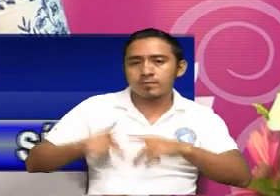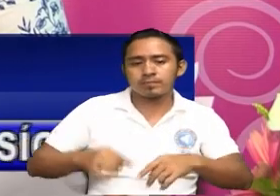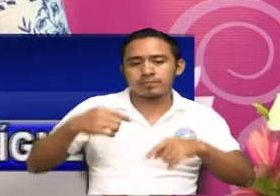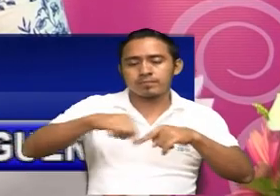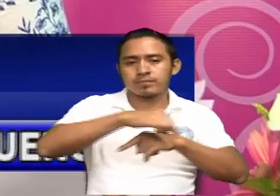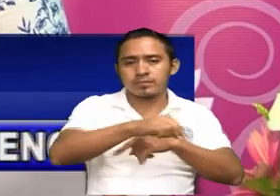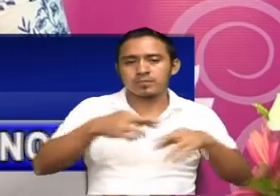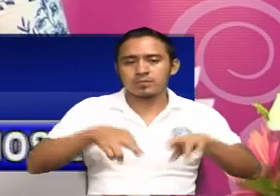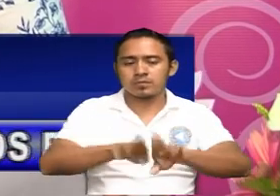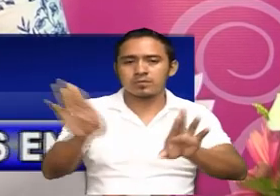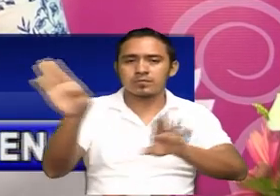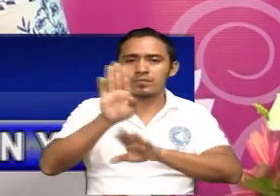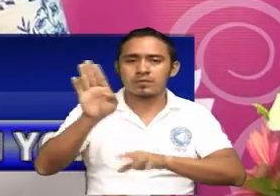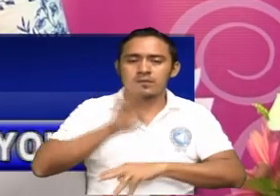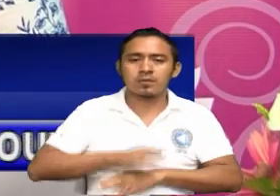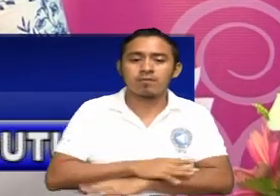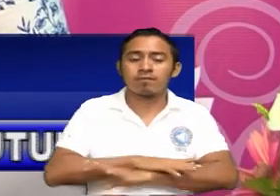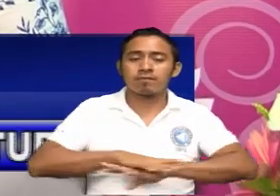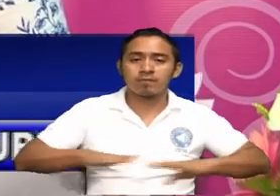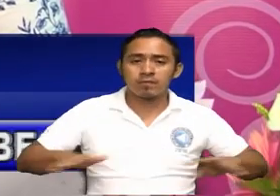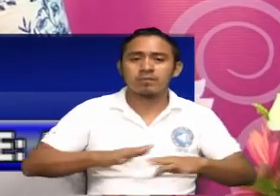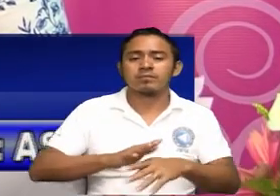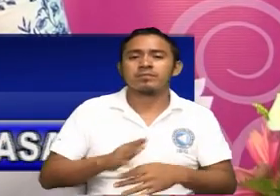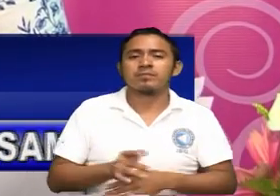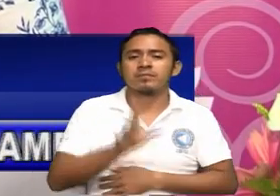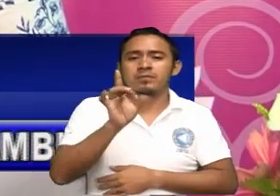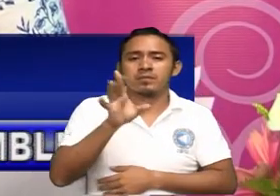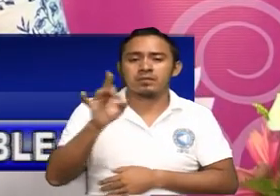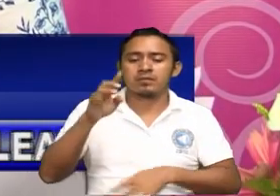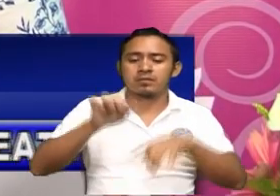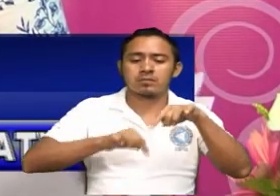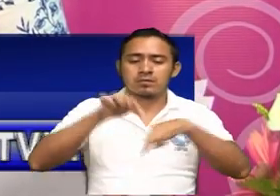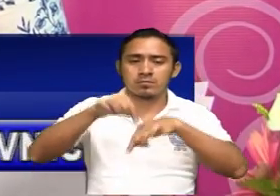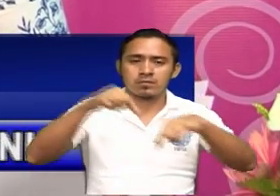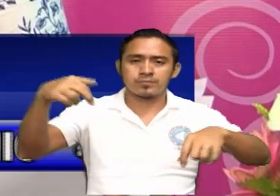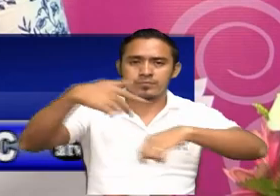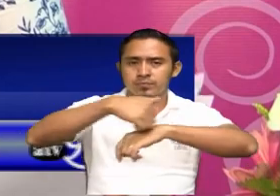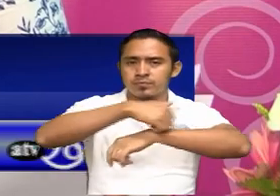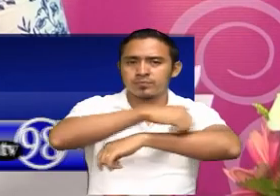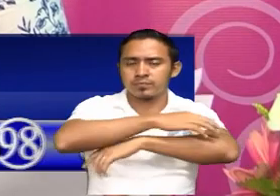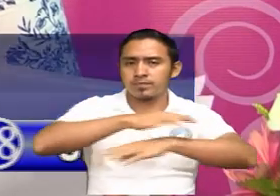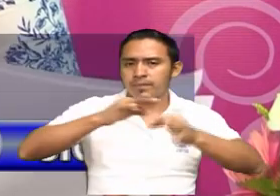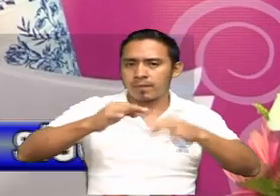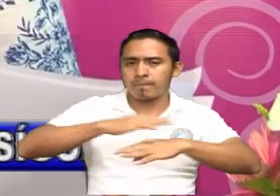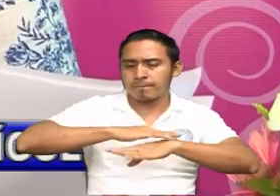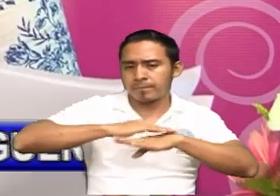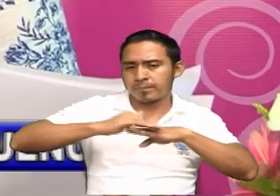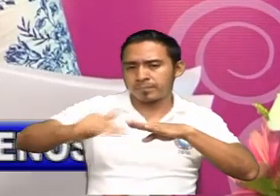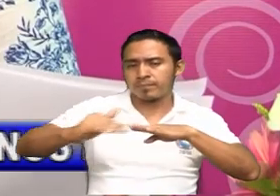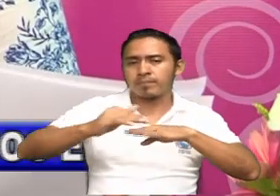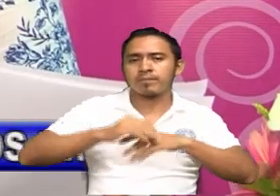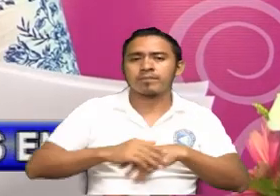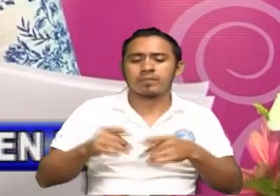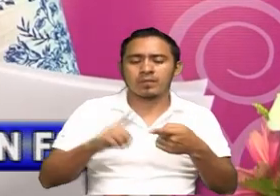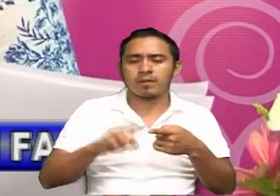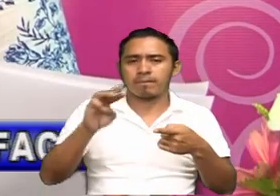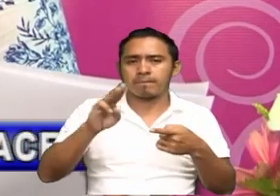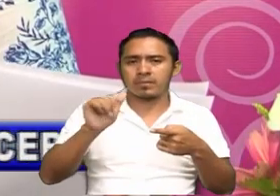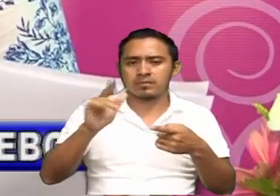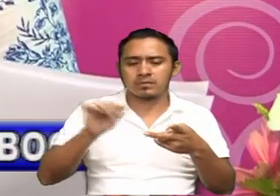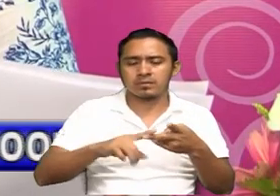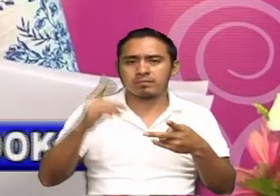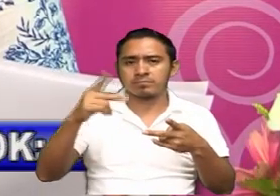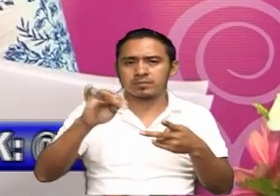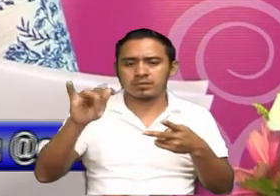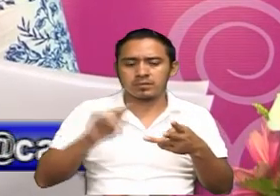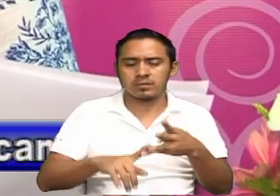municipio de Río Blanco se finalizó el mejoramiento de 15 kilómetros de caminos rurales productivos en las comunidades La Mancera, Las Peñitas, La Isla